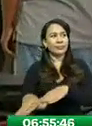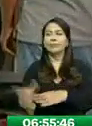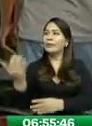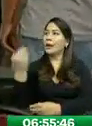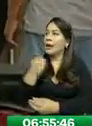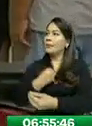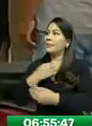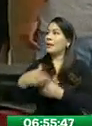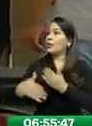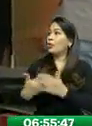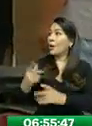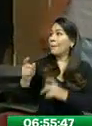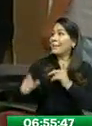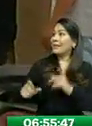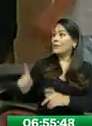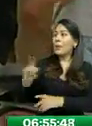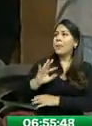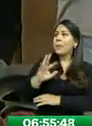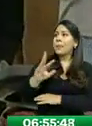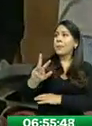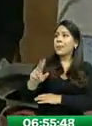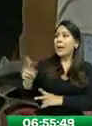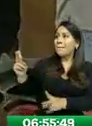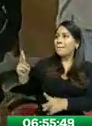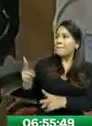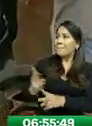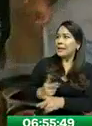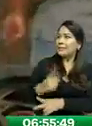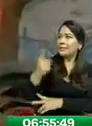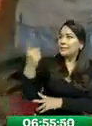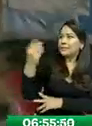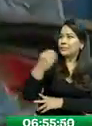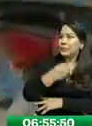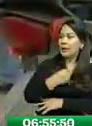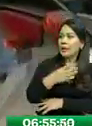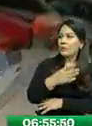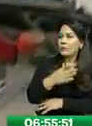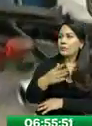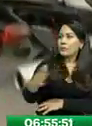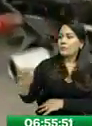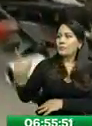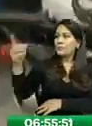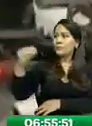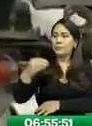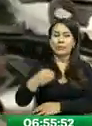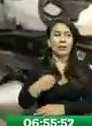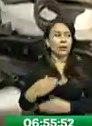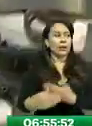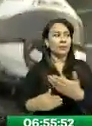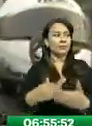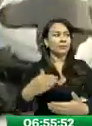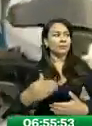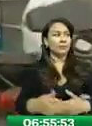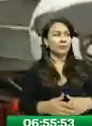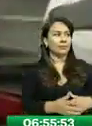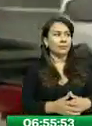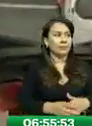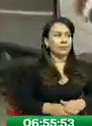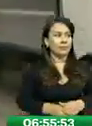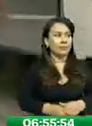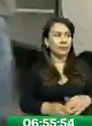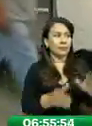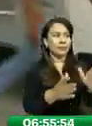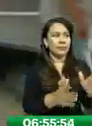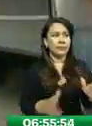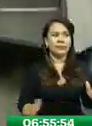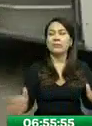malhechores hagan de las suyas. Y en este caso están controlando la circulación de buses urbanos para que